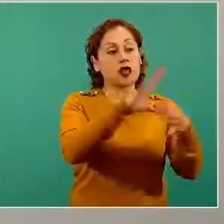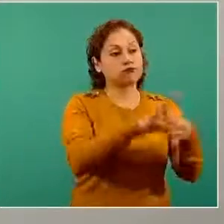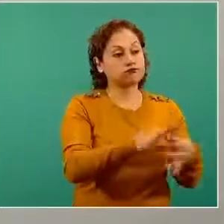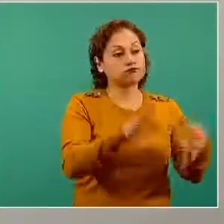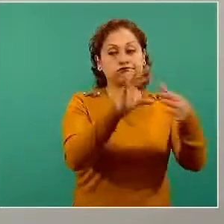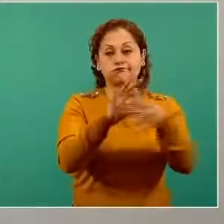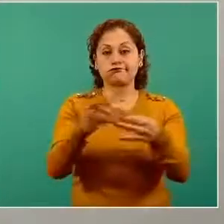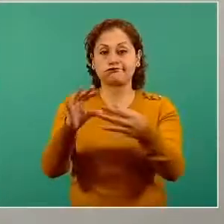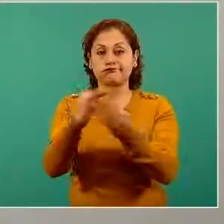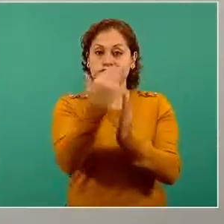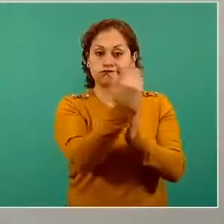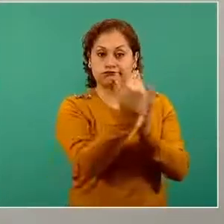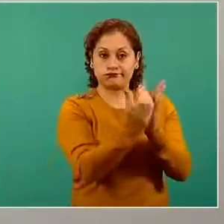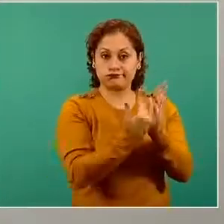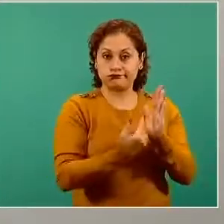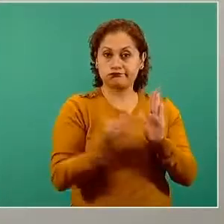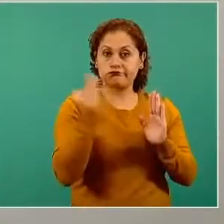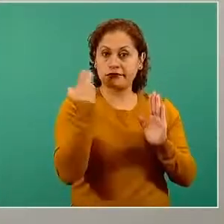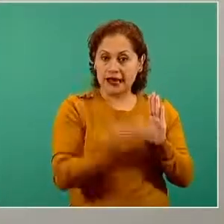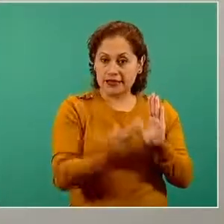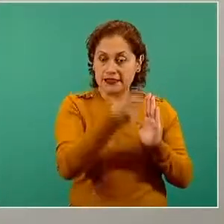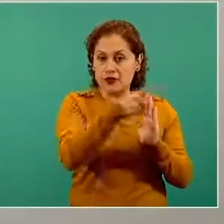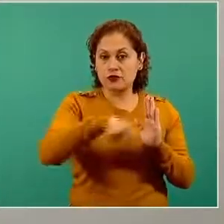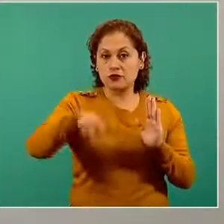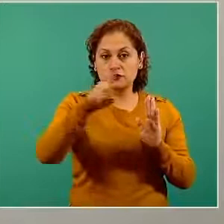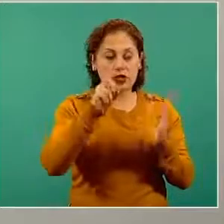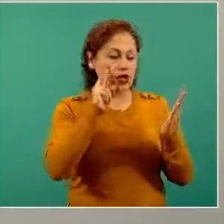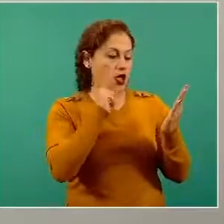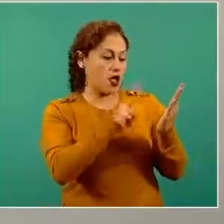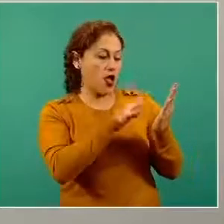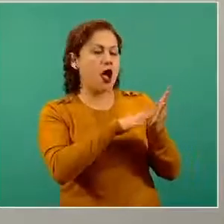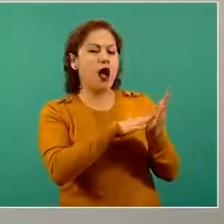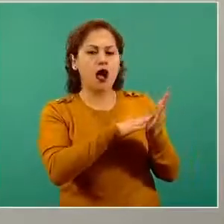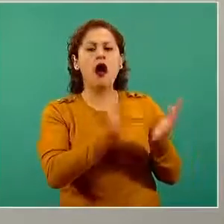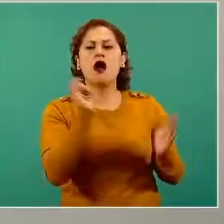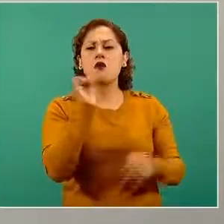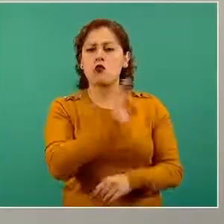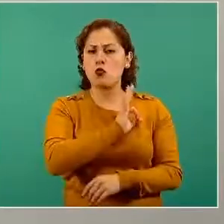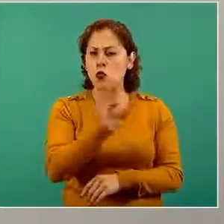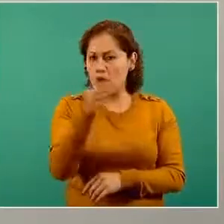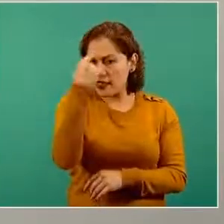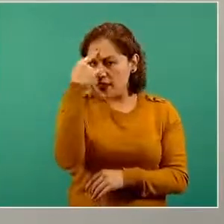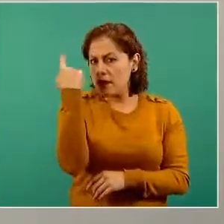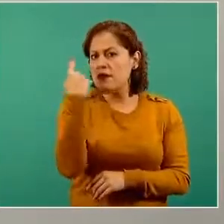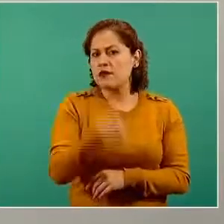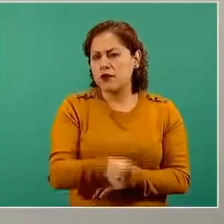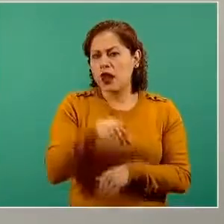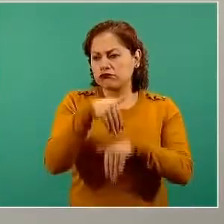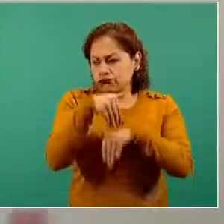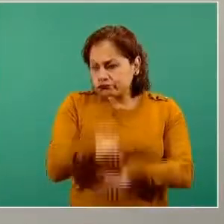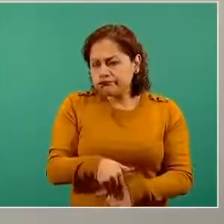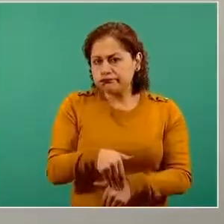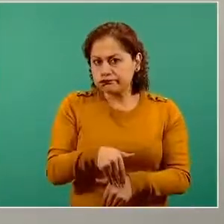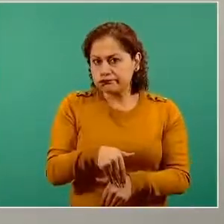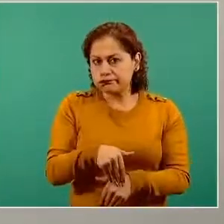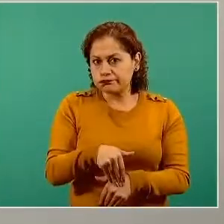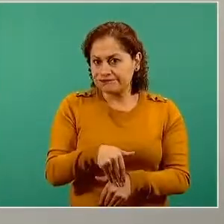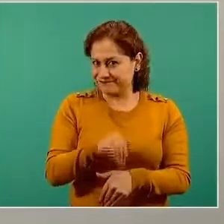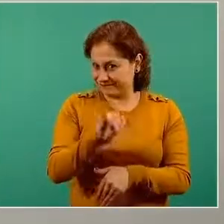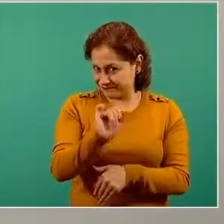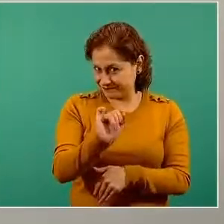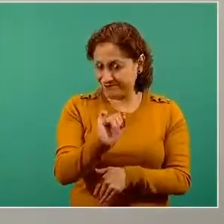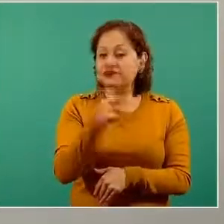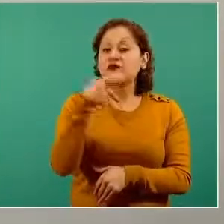estas recomendaciones sean fácilmente tomadas en cuenta y puedan ser implementadas. Pero